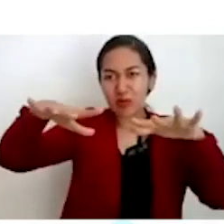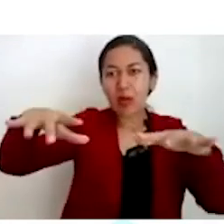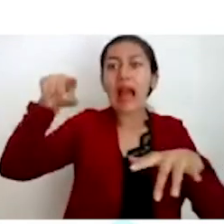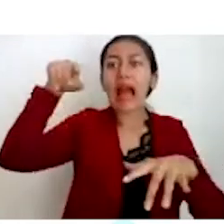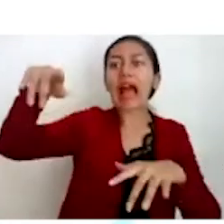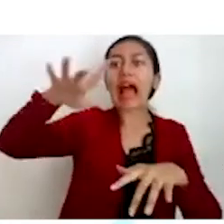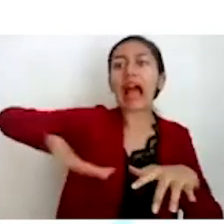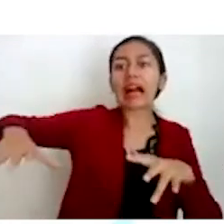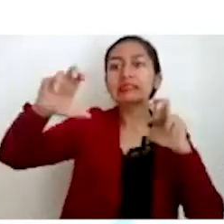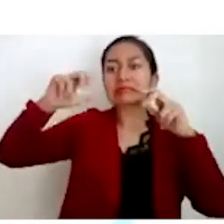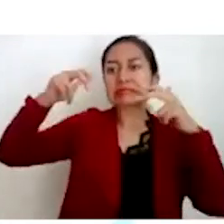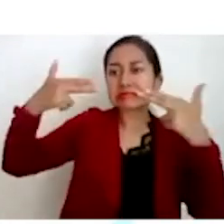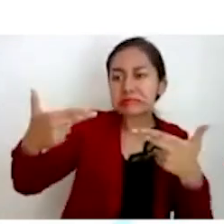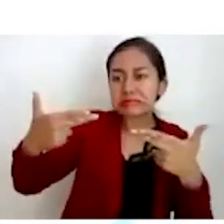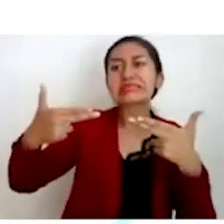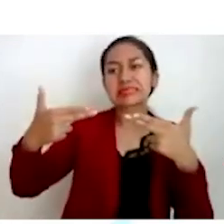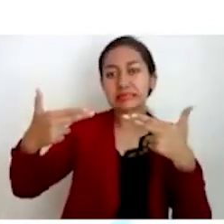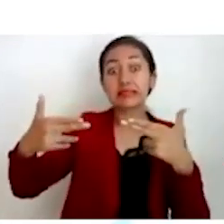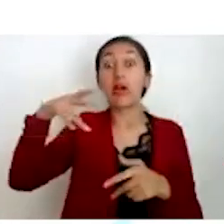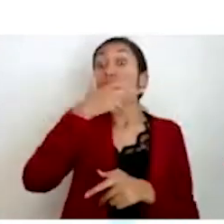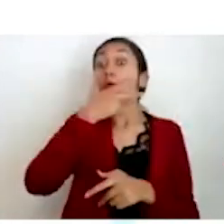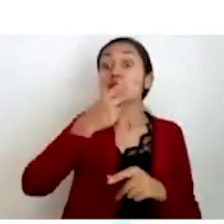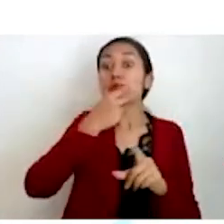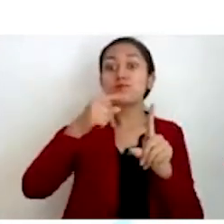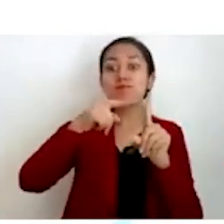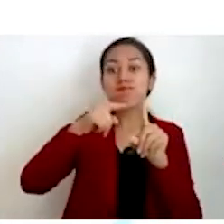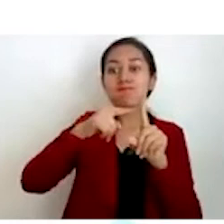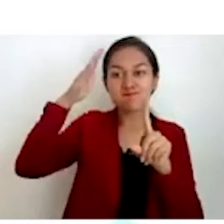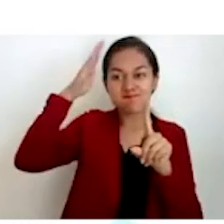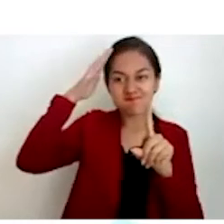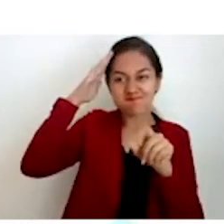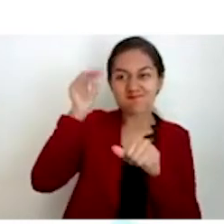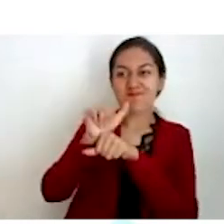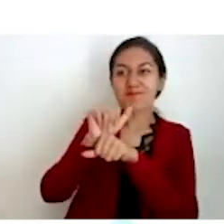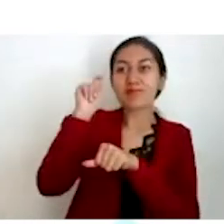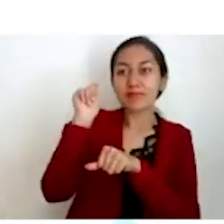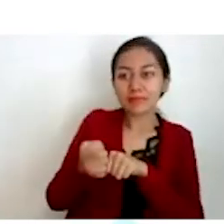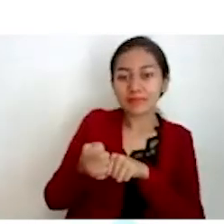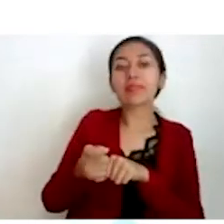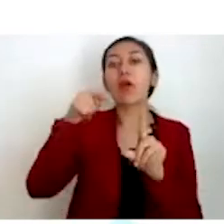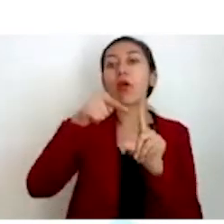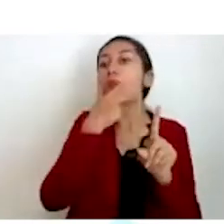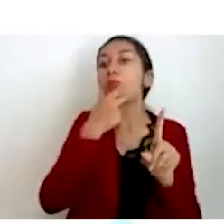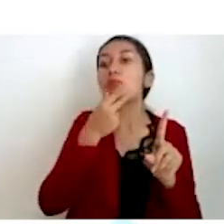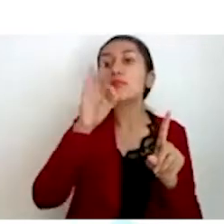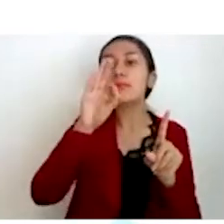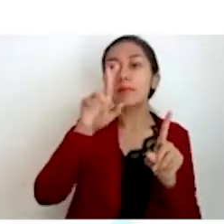Los protagonistas son el médico Fernando, interpretado por Roberto Cañedo, y